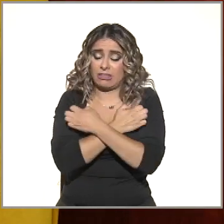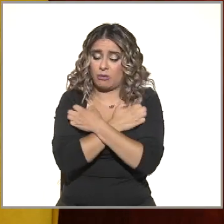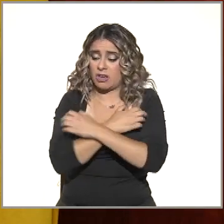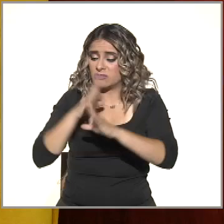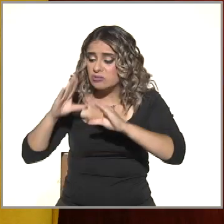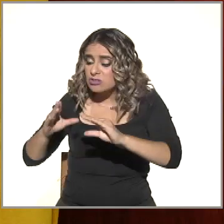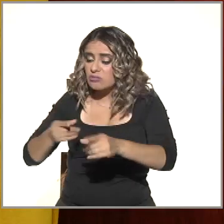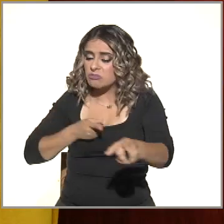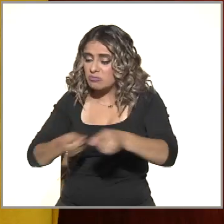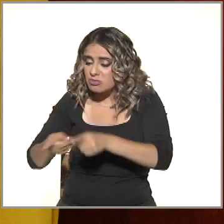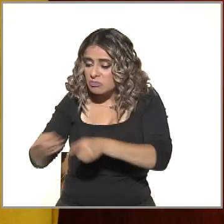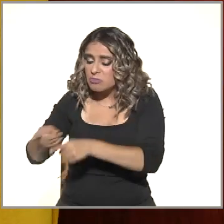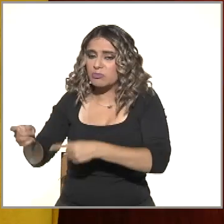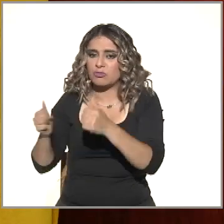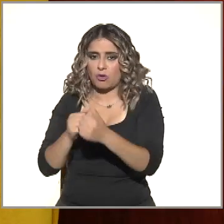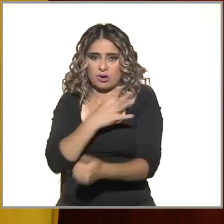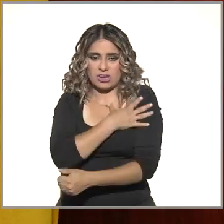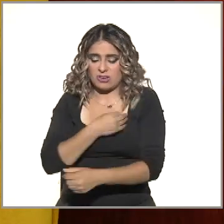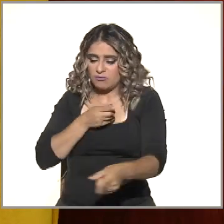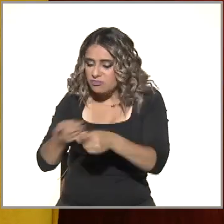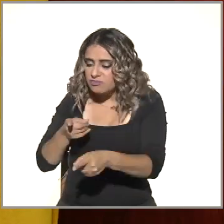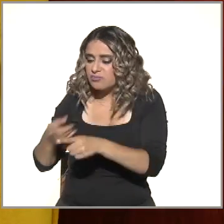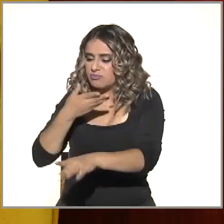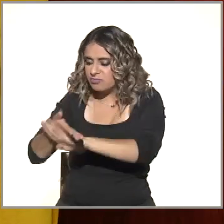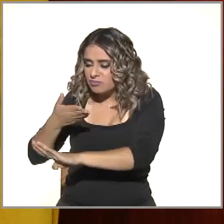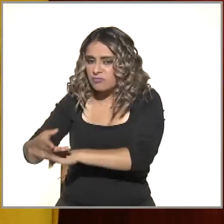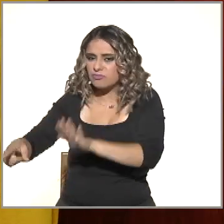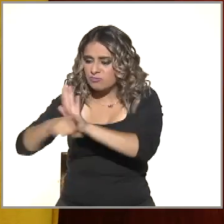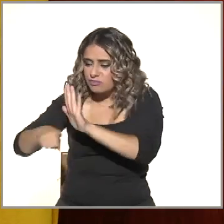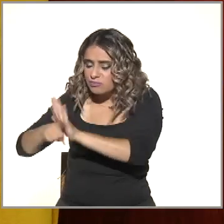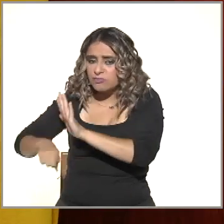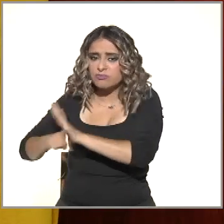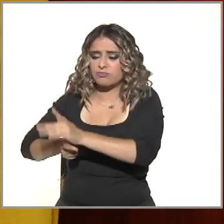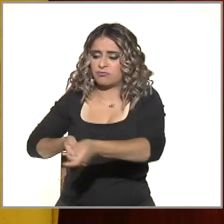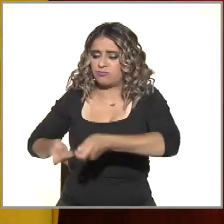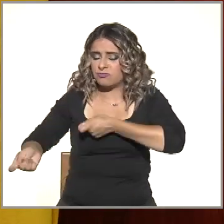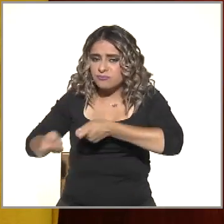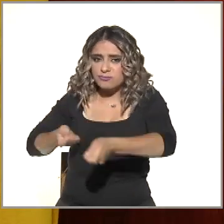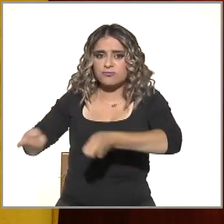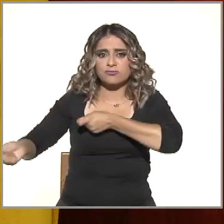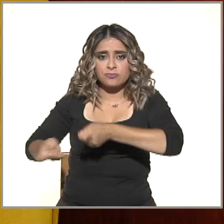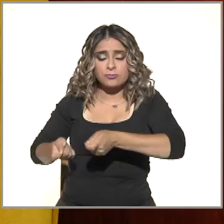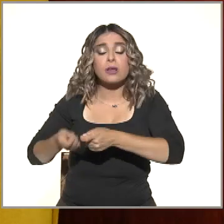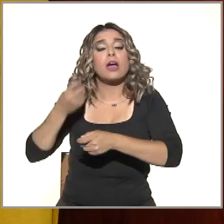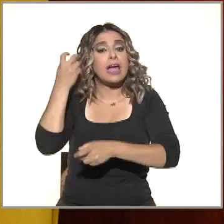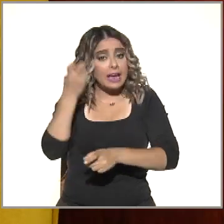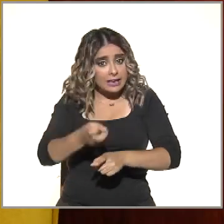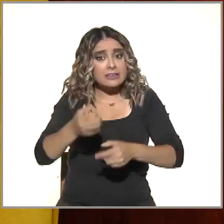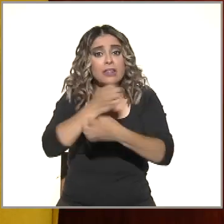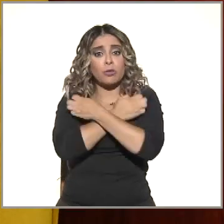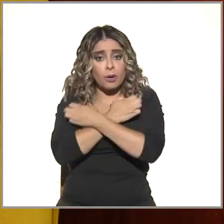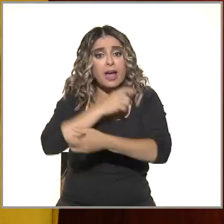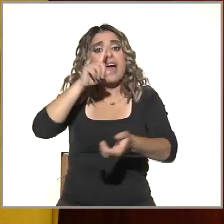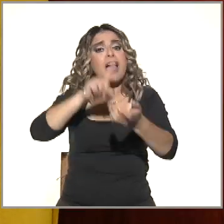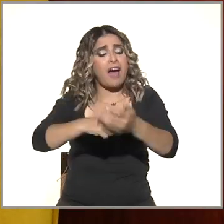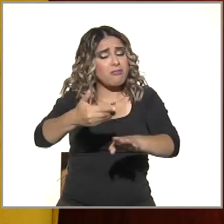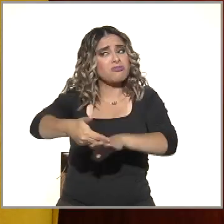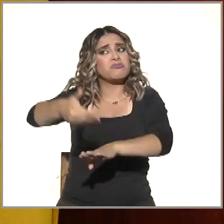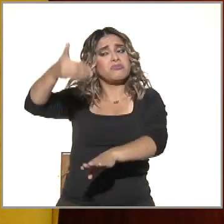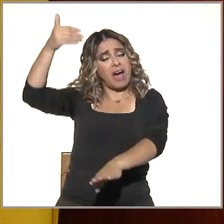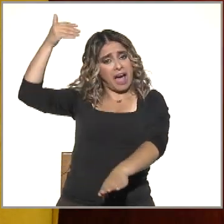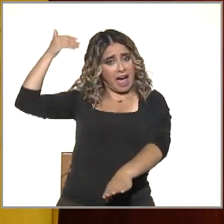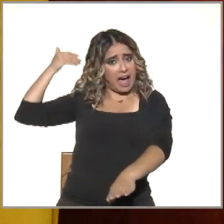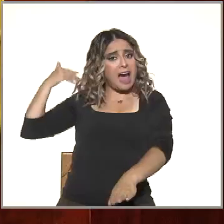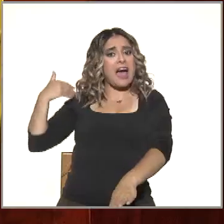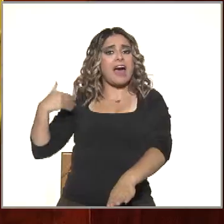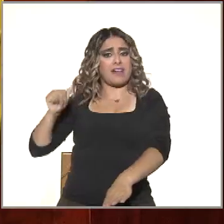de relacionarse con los hijos, fue dominante durante muchísimo tiempo en nuestro país. Esto que ella cuenta,